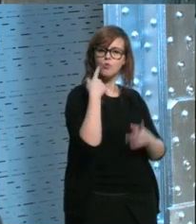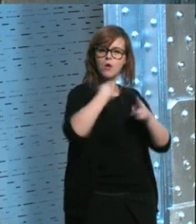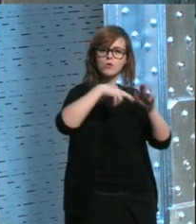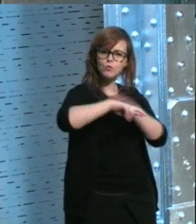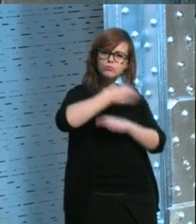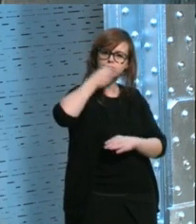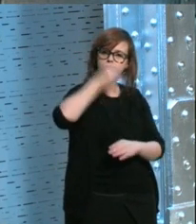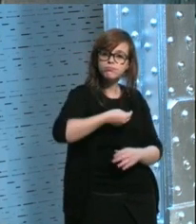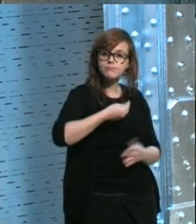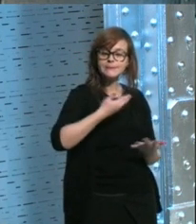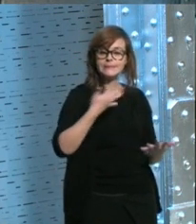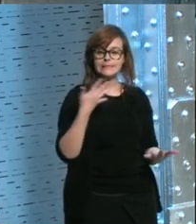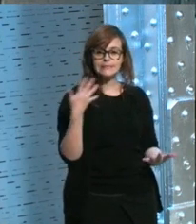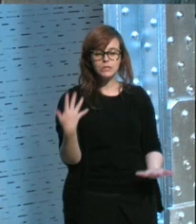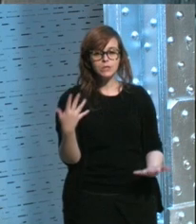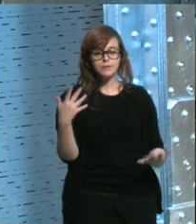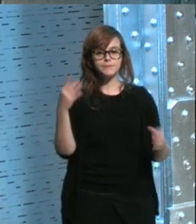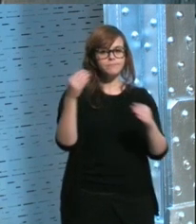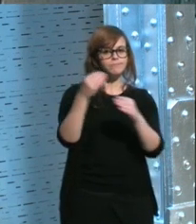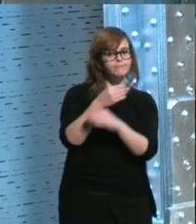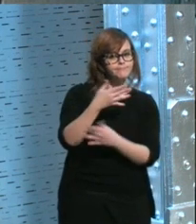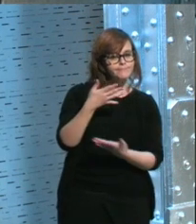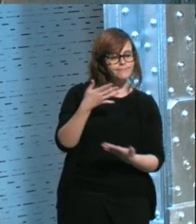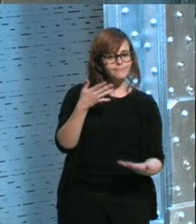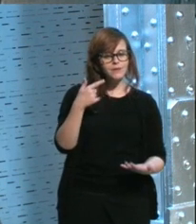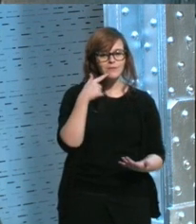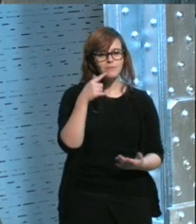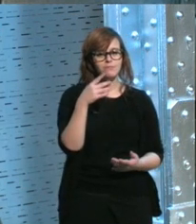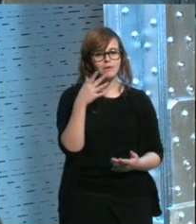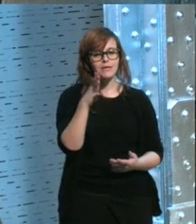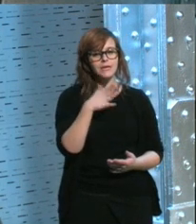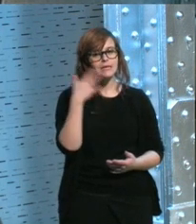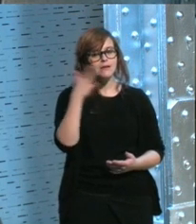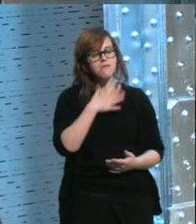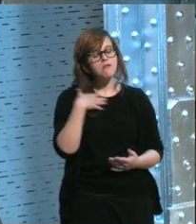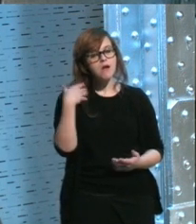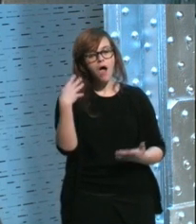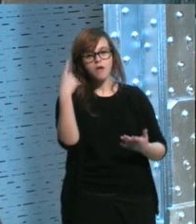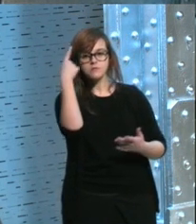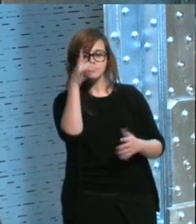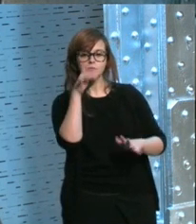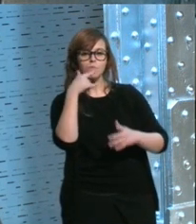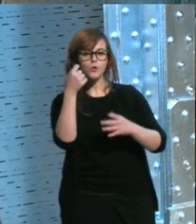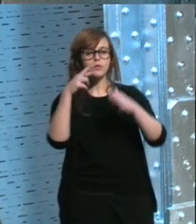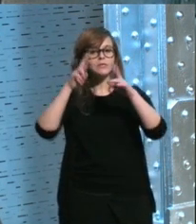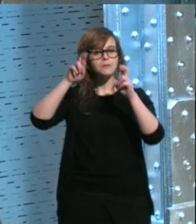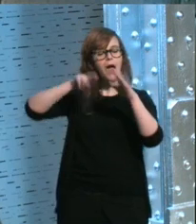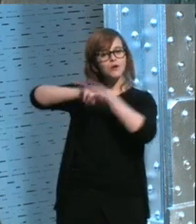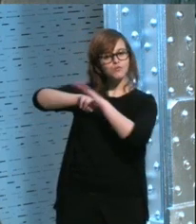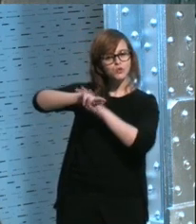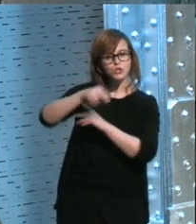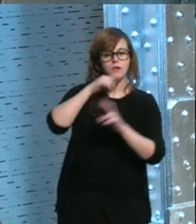recursos. Entonces quería ver, no sé, qué le pareció la combinación de recursos e